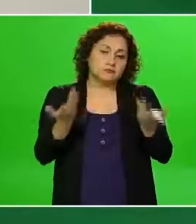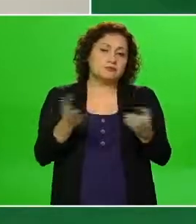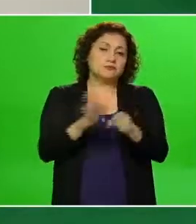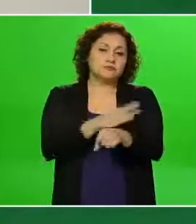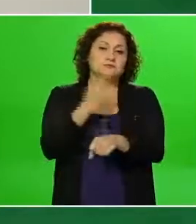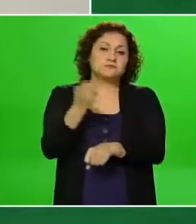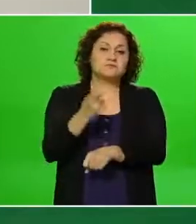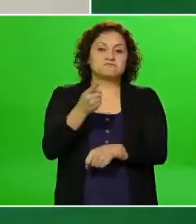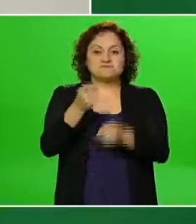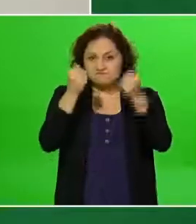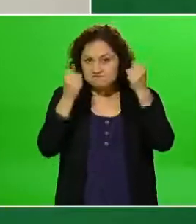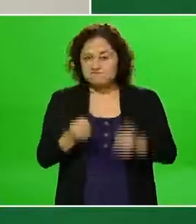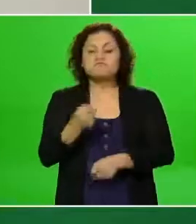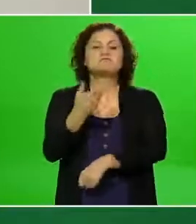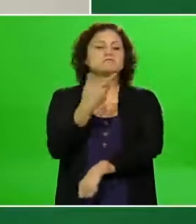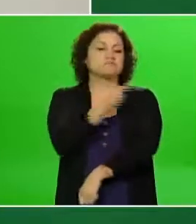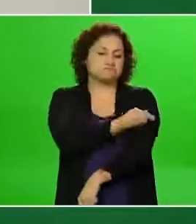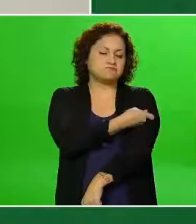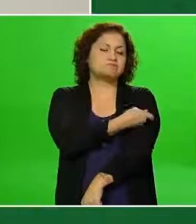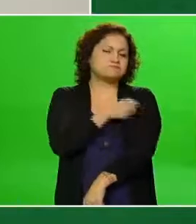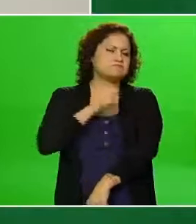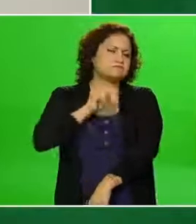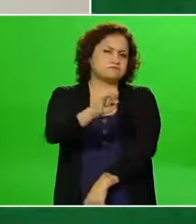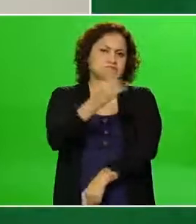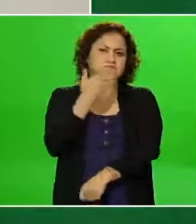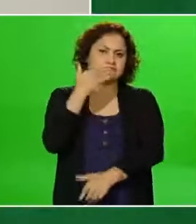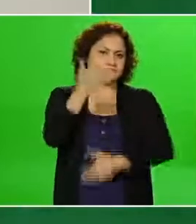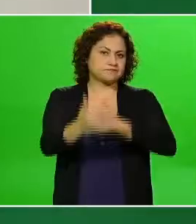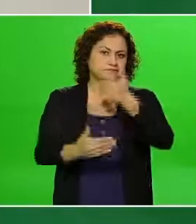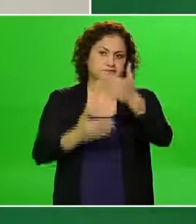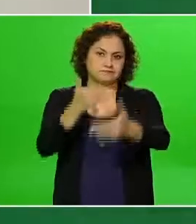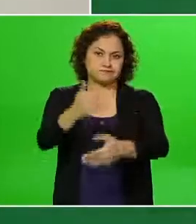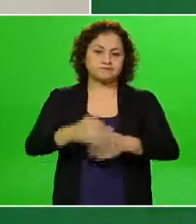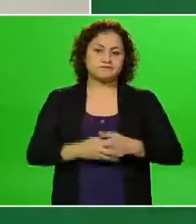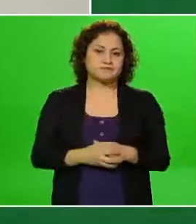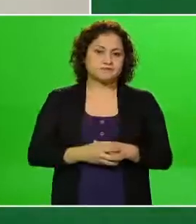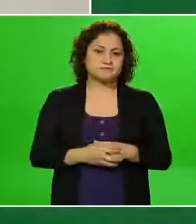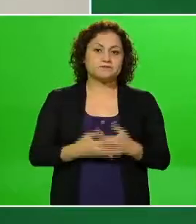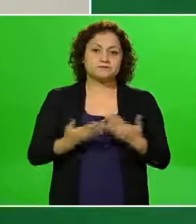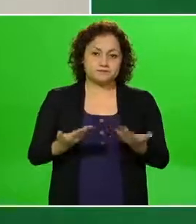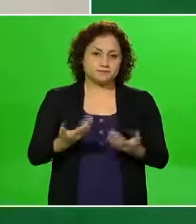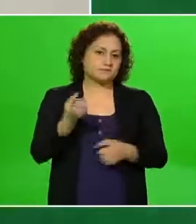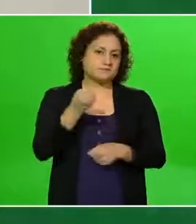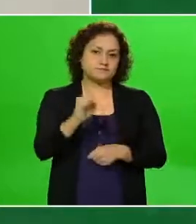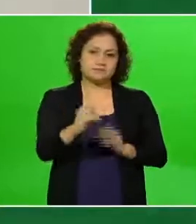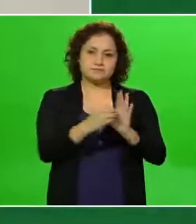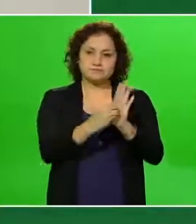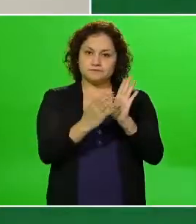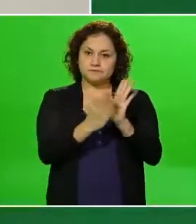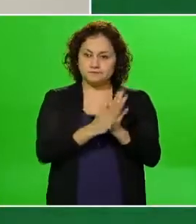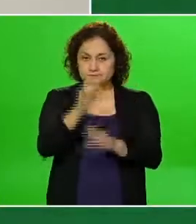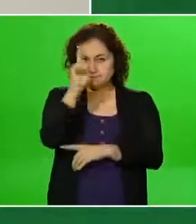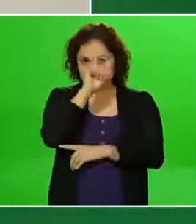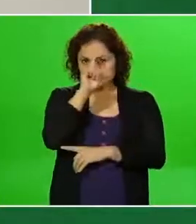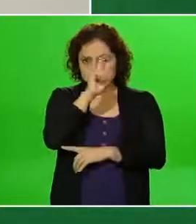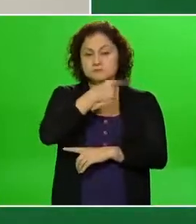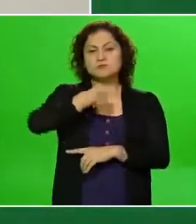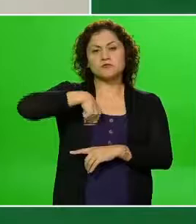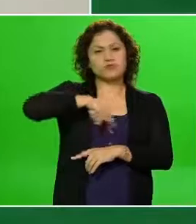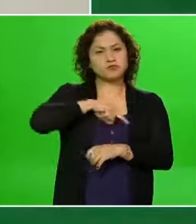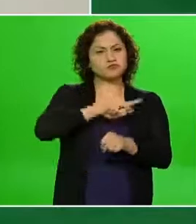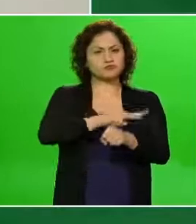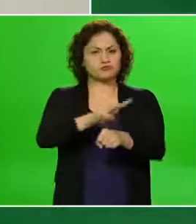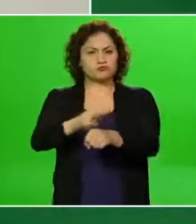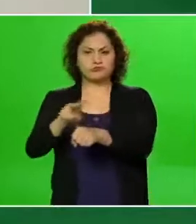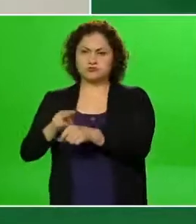y como se estaba previendo desde que se hicieron los análisis, entonces se emitió la recomendación. Vamos a seguir con el monitoreo,